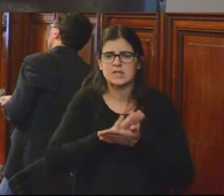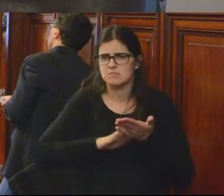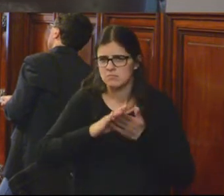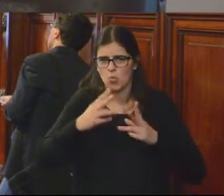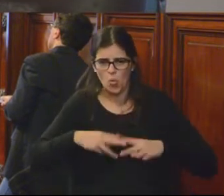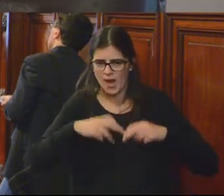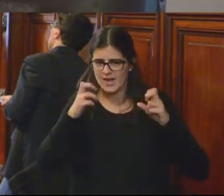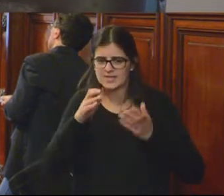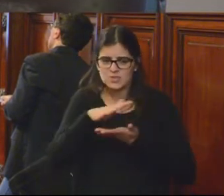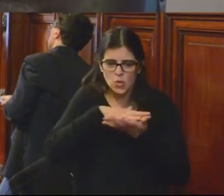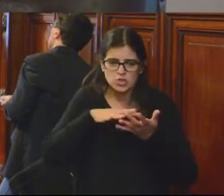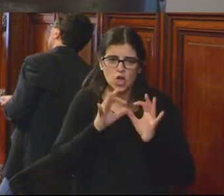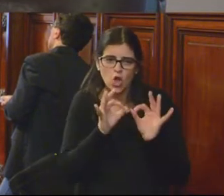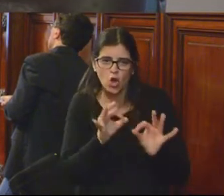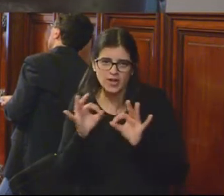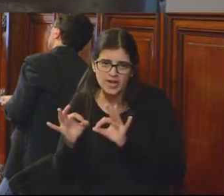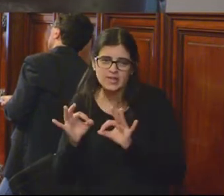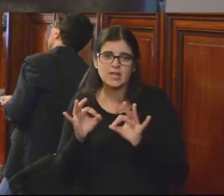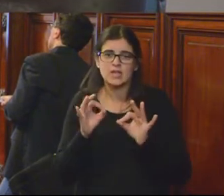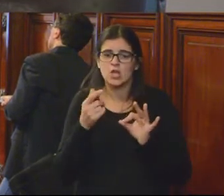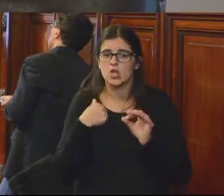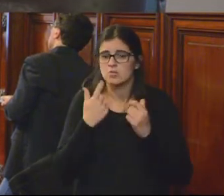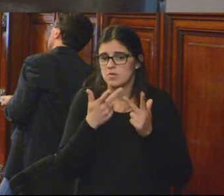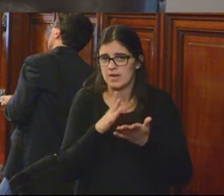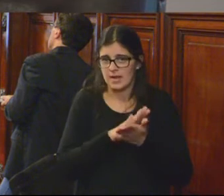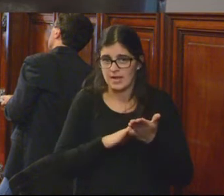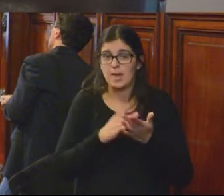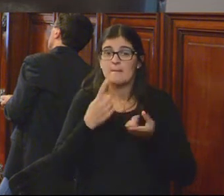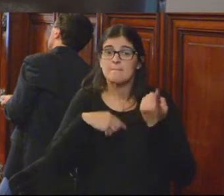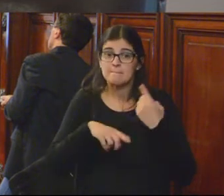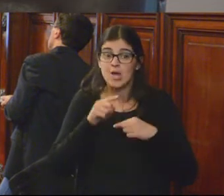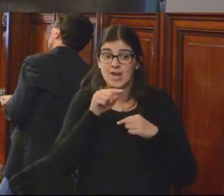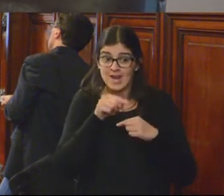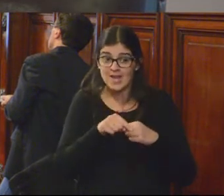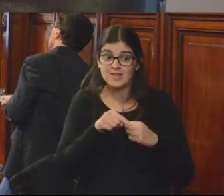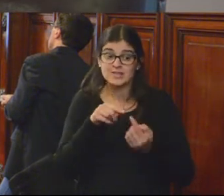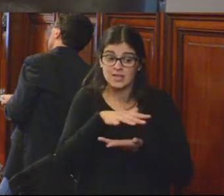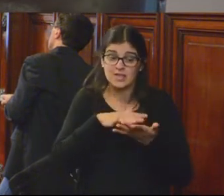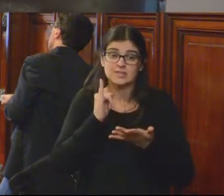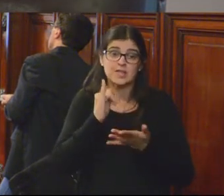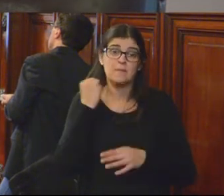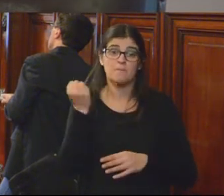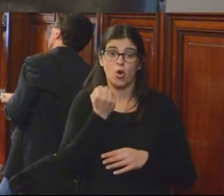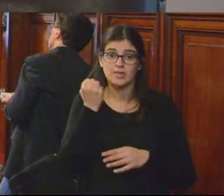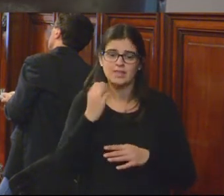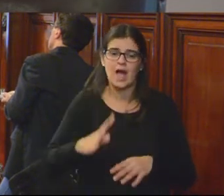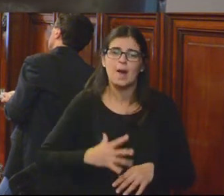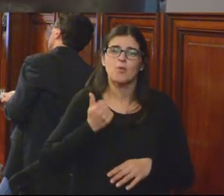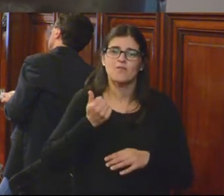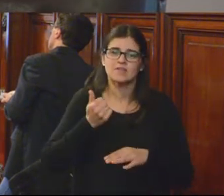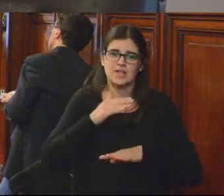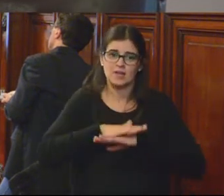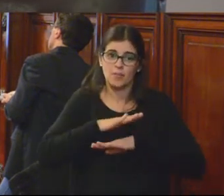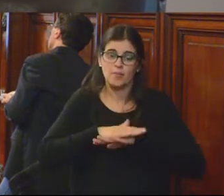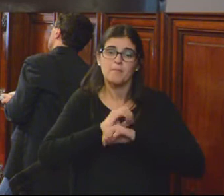casos concretos, ni determina nada respecto a ellos. Pero en esa lógica sí creo que sería muy importante aprovechar este espacio